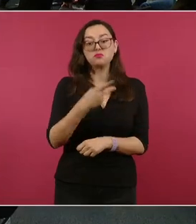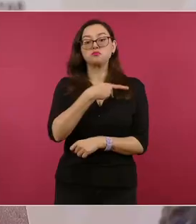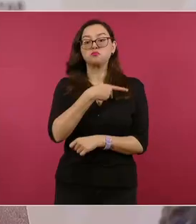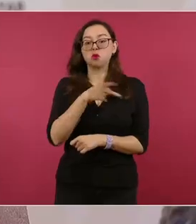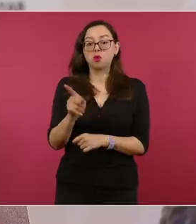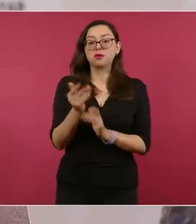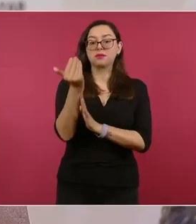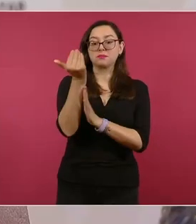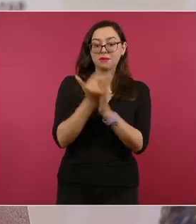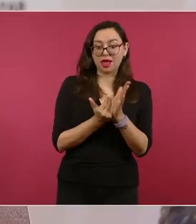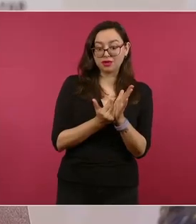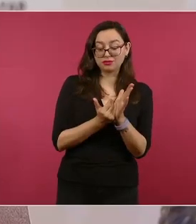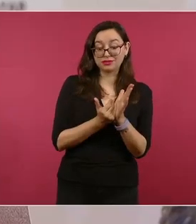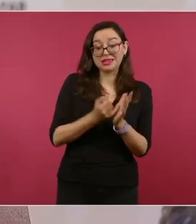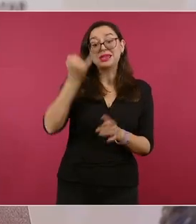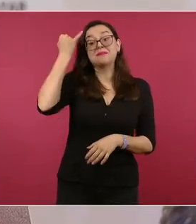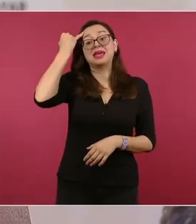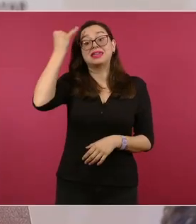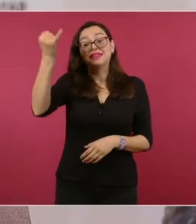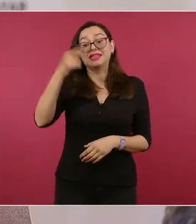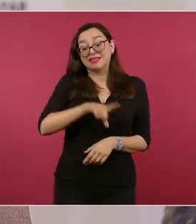mejor todavía,